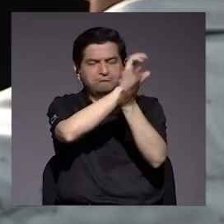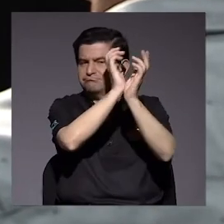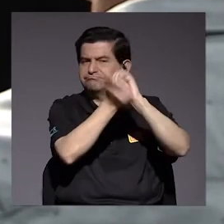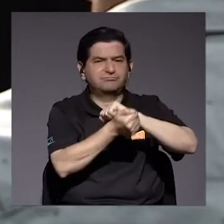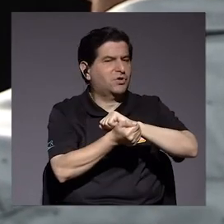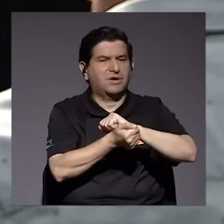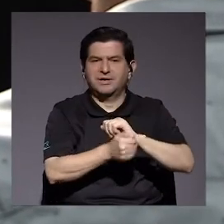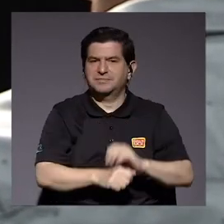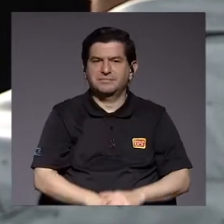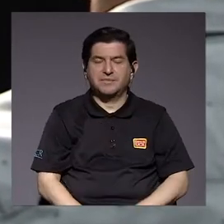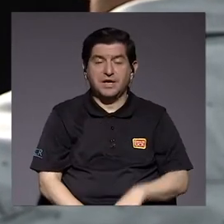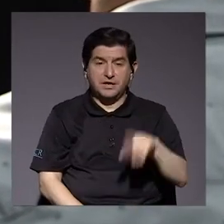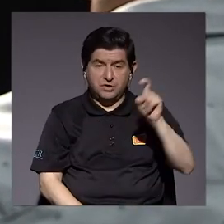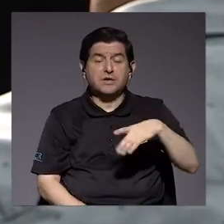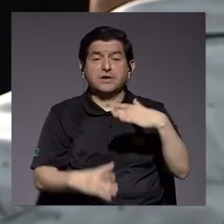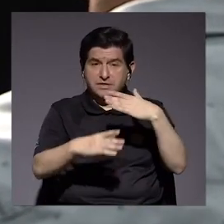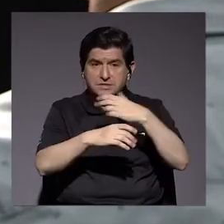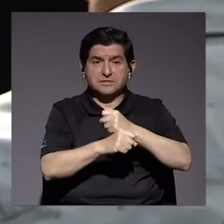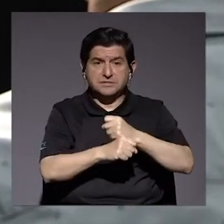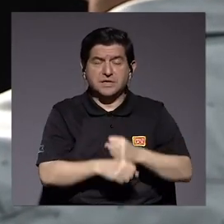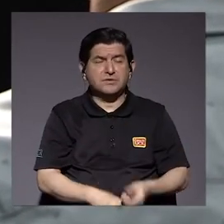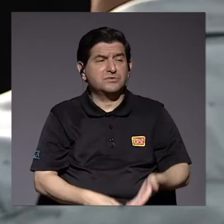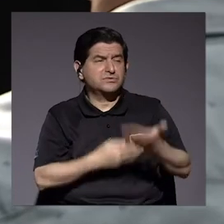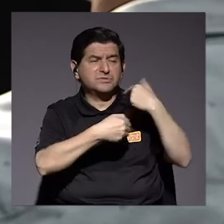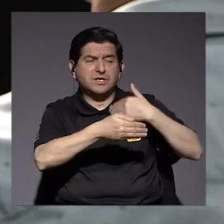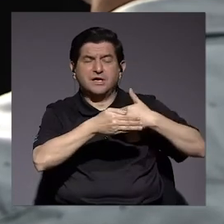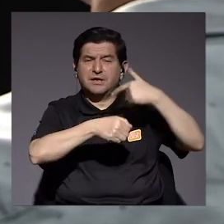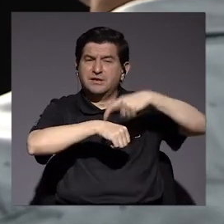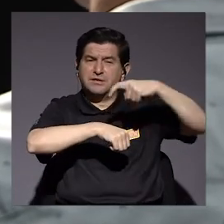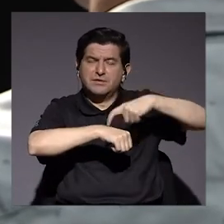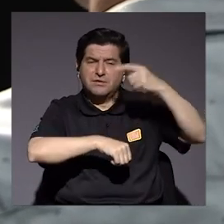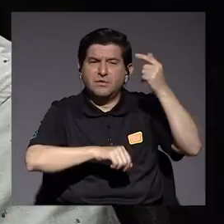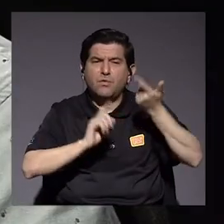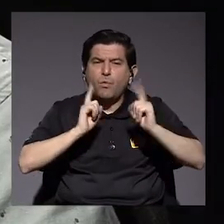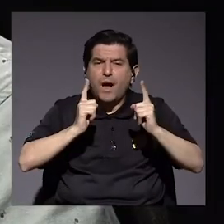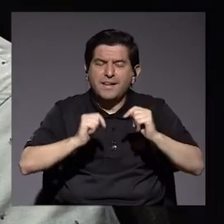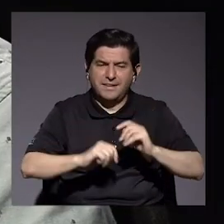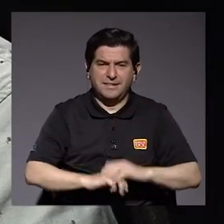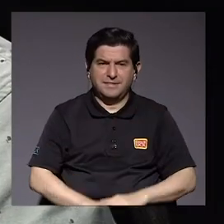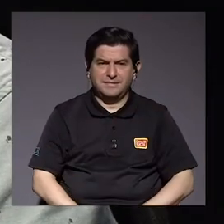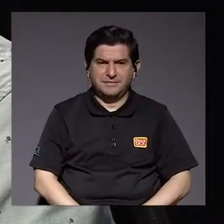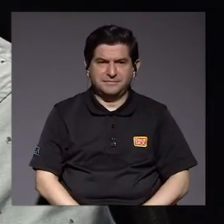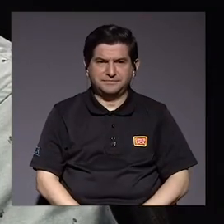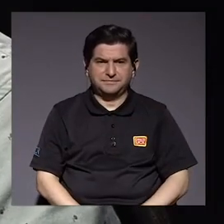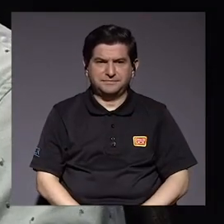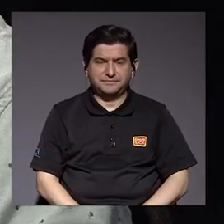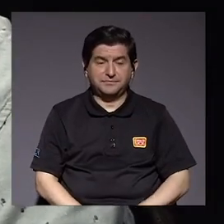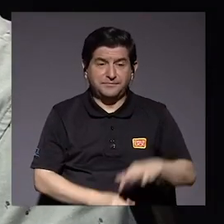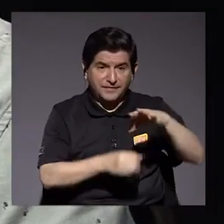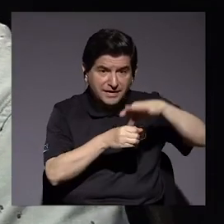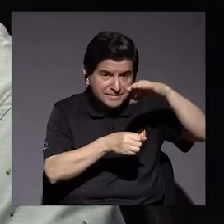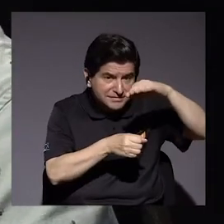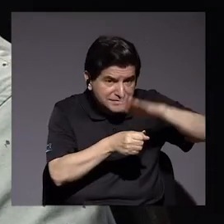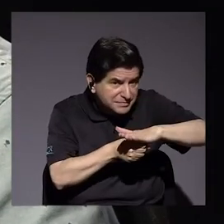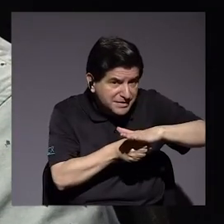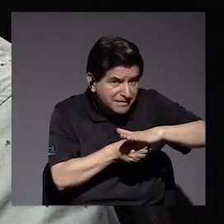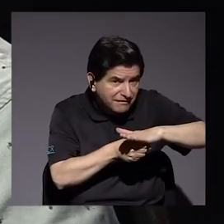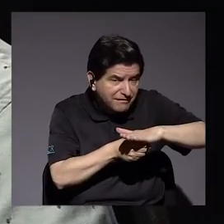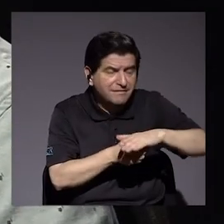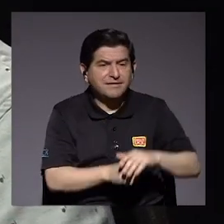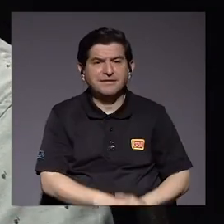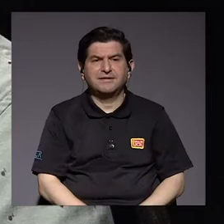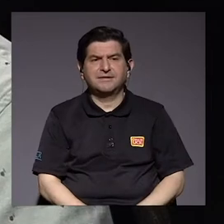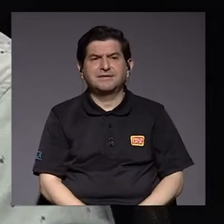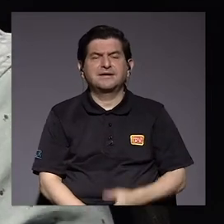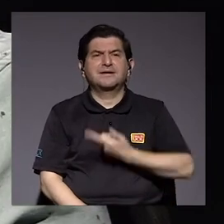cambio que debería de haberse dado desde hace algún tiempo? Sí, bueno, en esto de la semilla, como le digo, o sea,